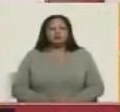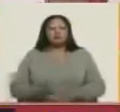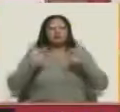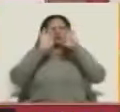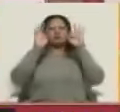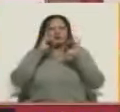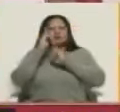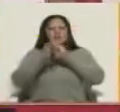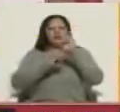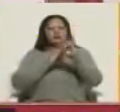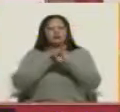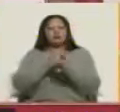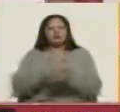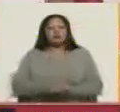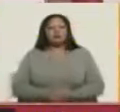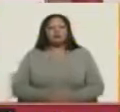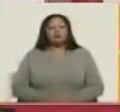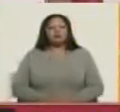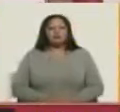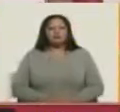internacional?